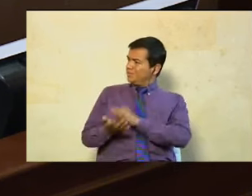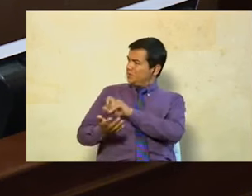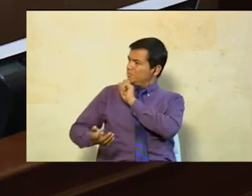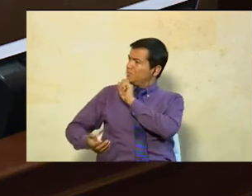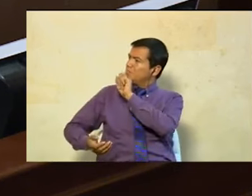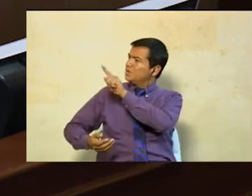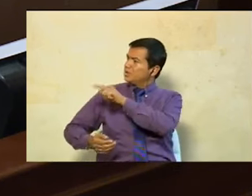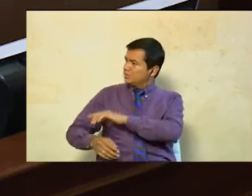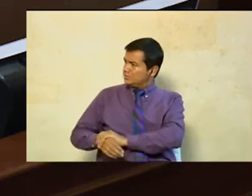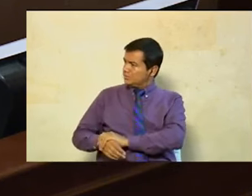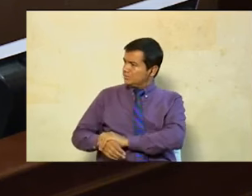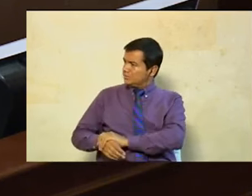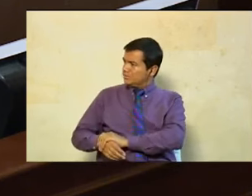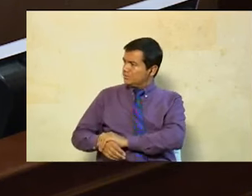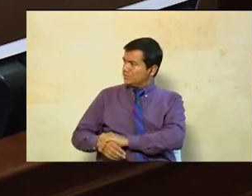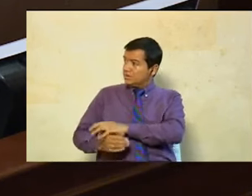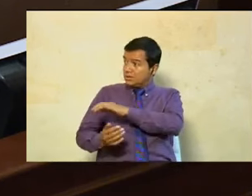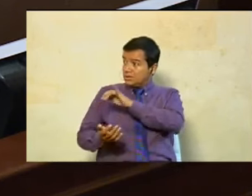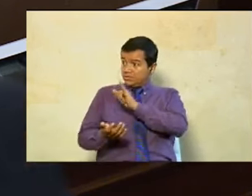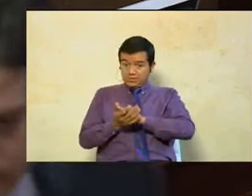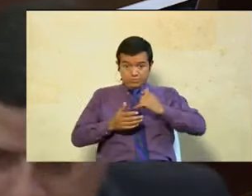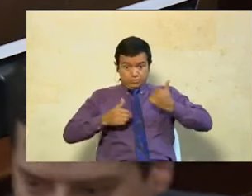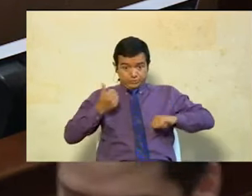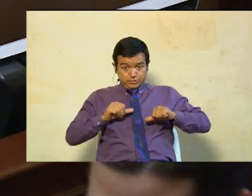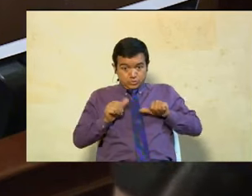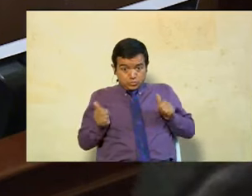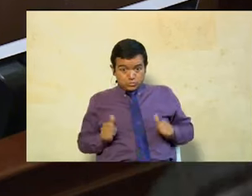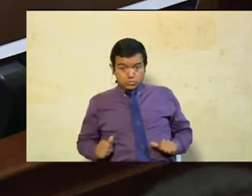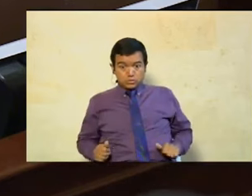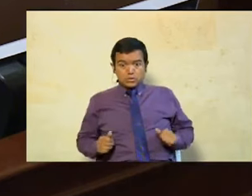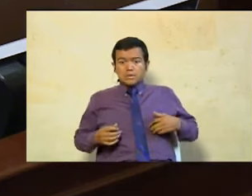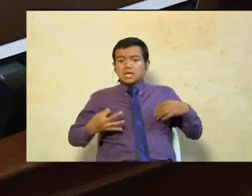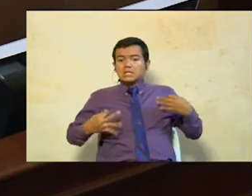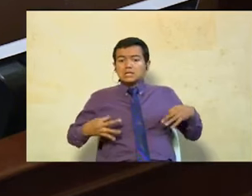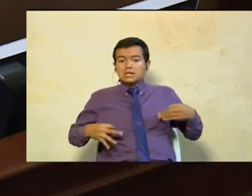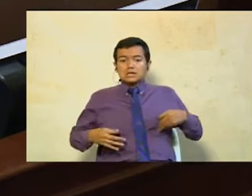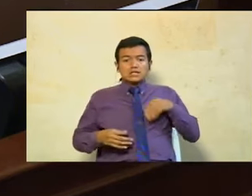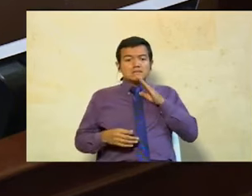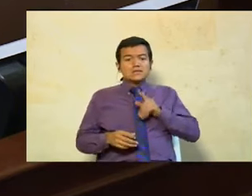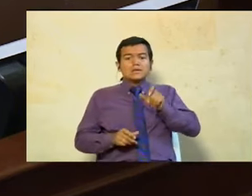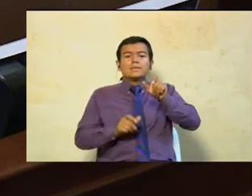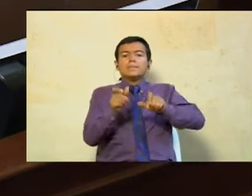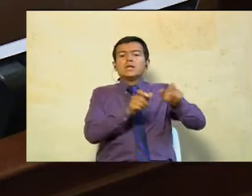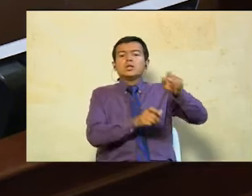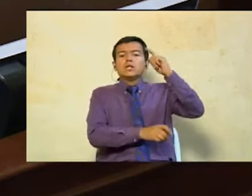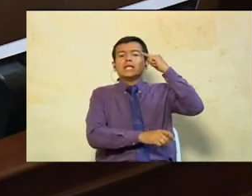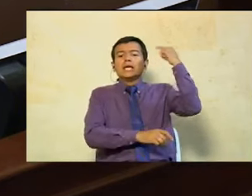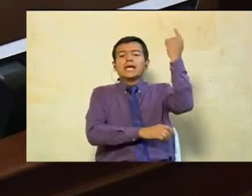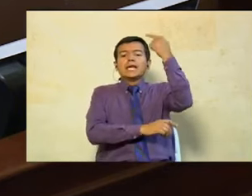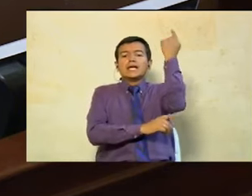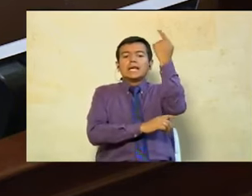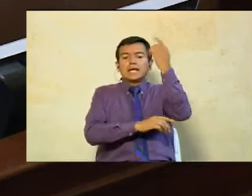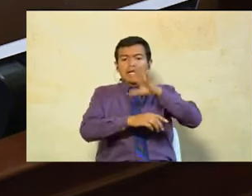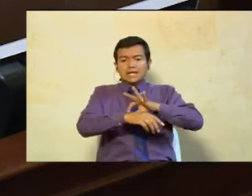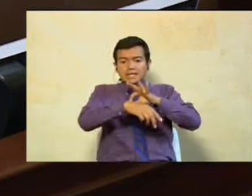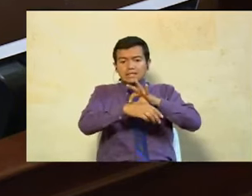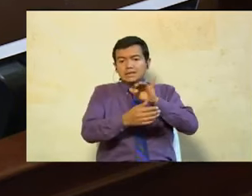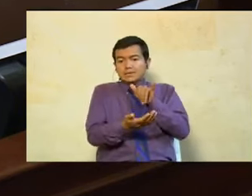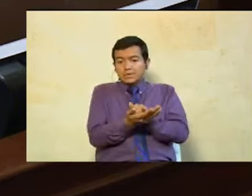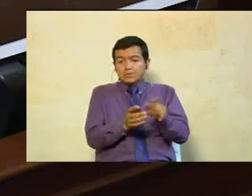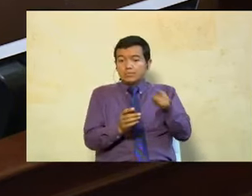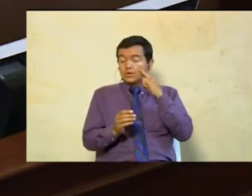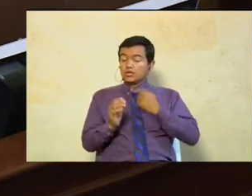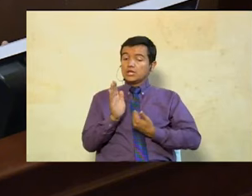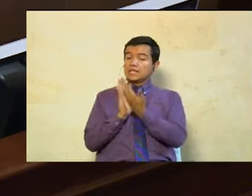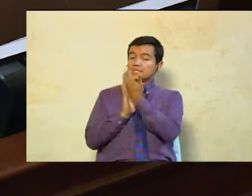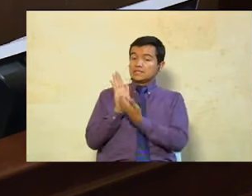Romero con fines estéticos podrán ser practicados por médicos generales siempre y cuando certifiquen las